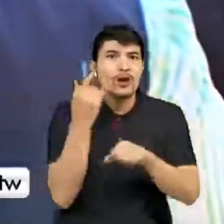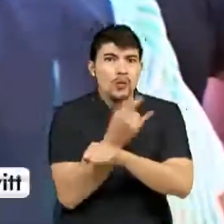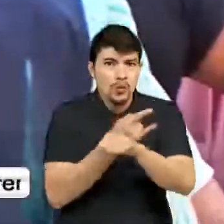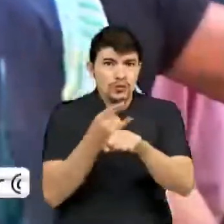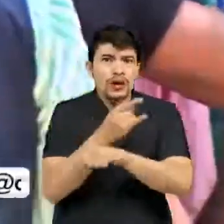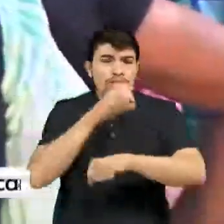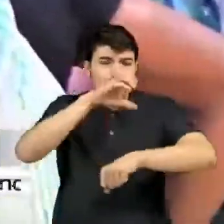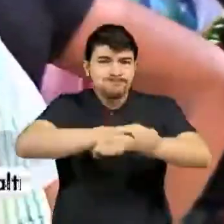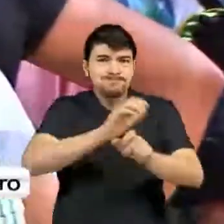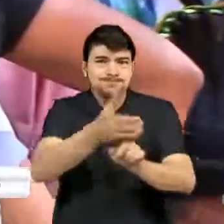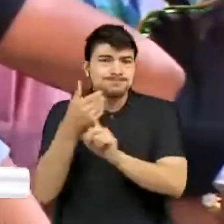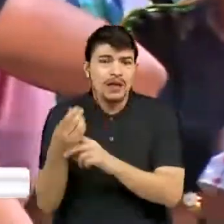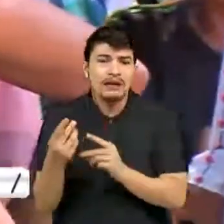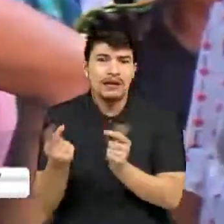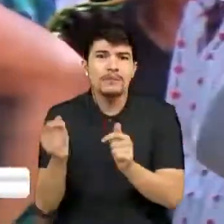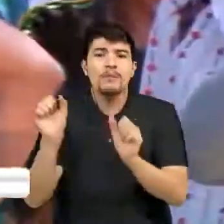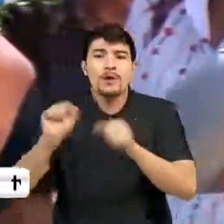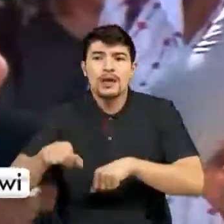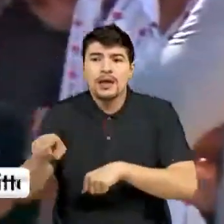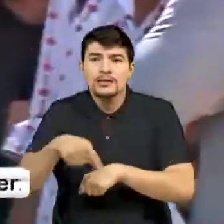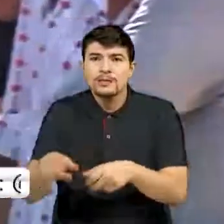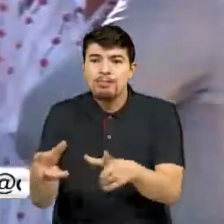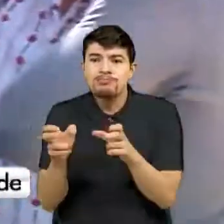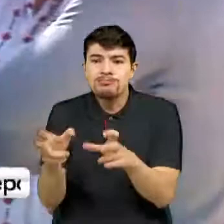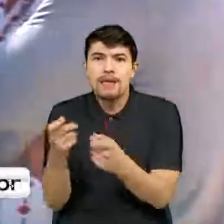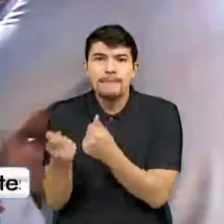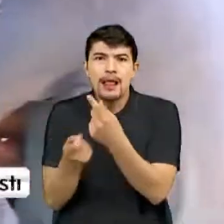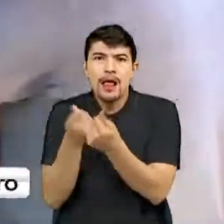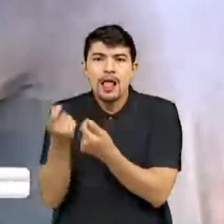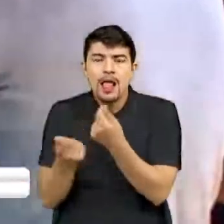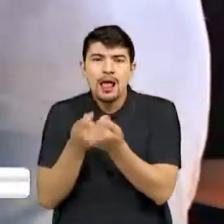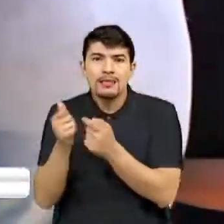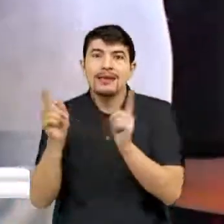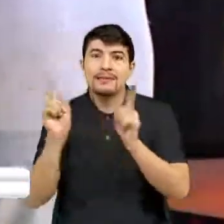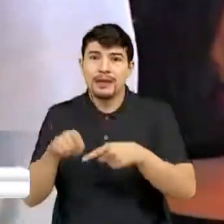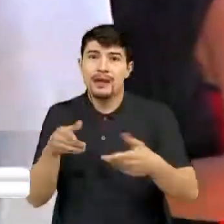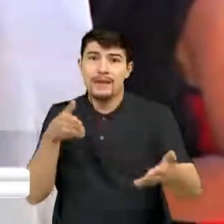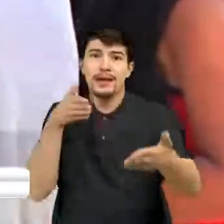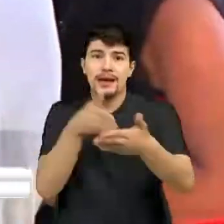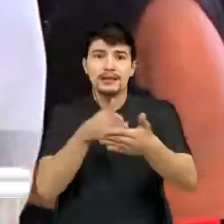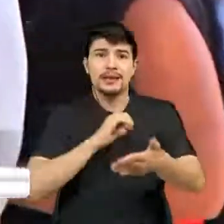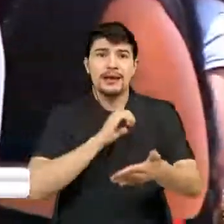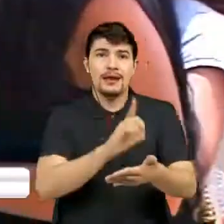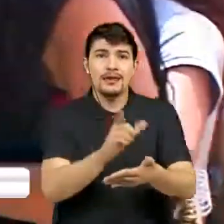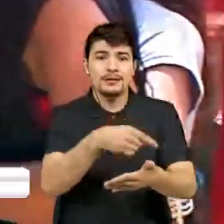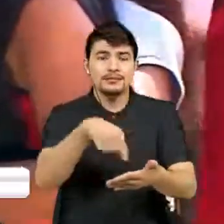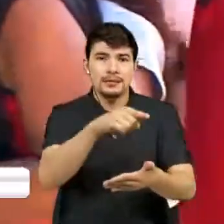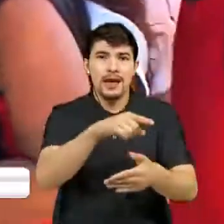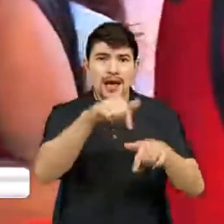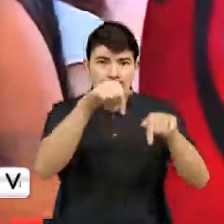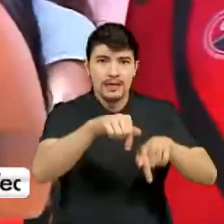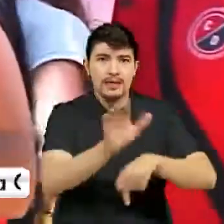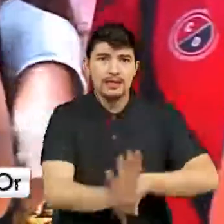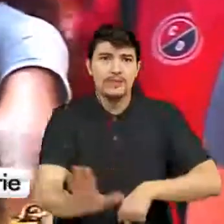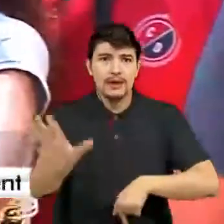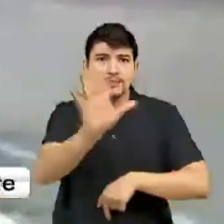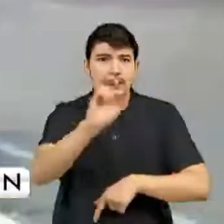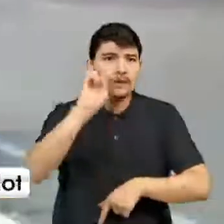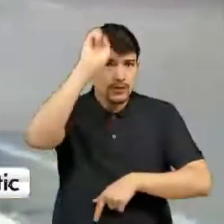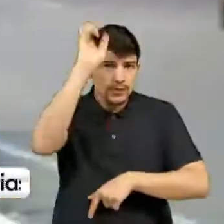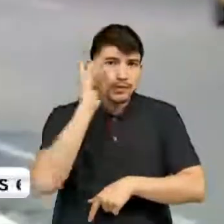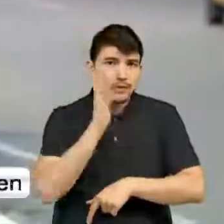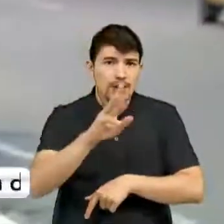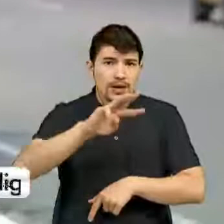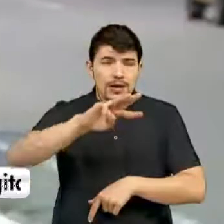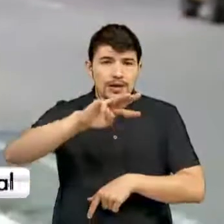secuestro 'express' para su financiamiento de igual manera el tema de las amenazas a líderes que colocan en el departamento de norte de santander como